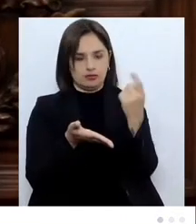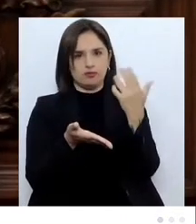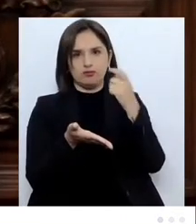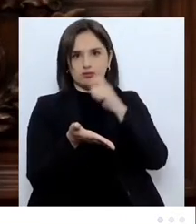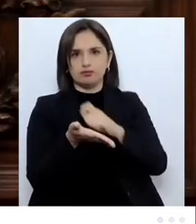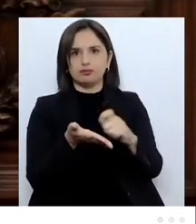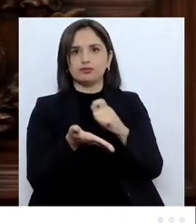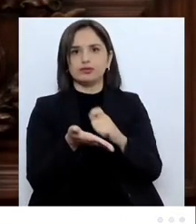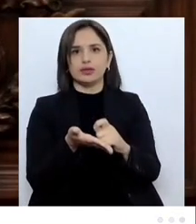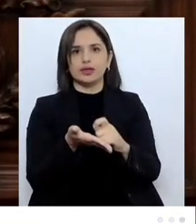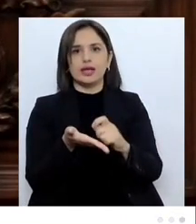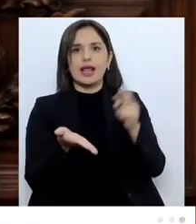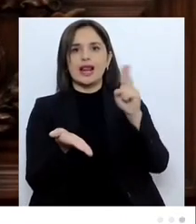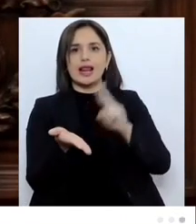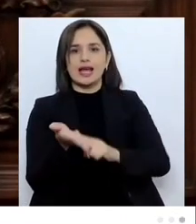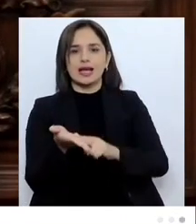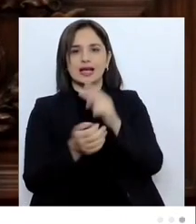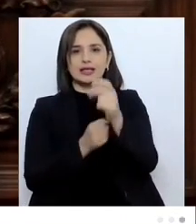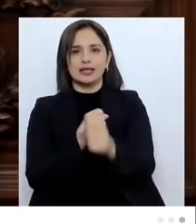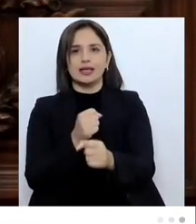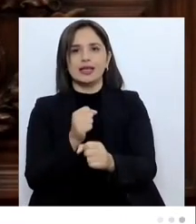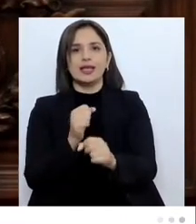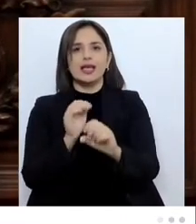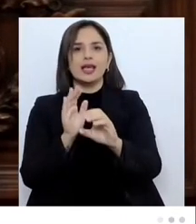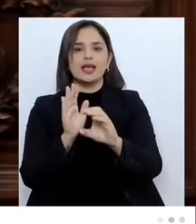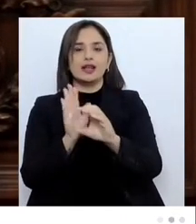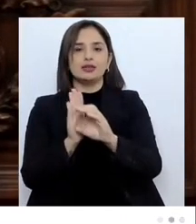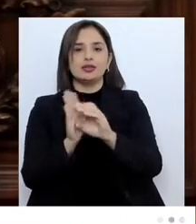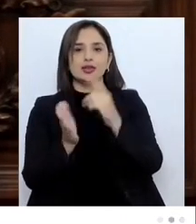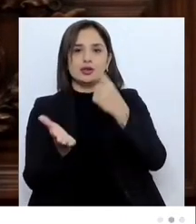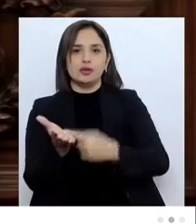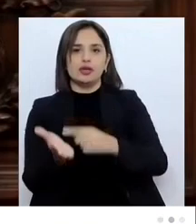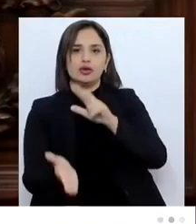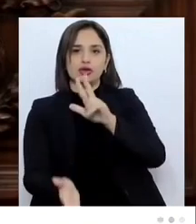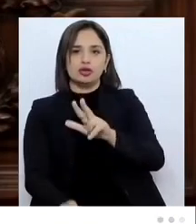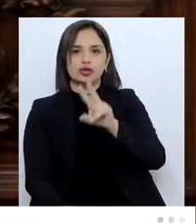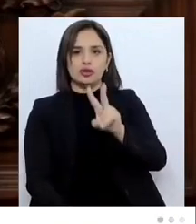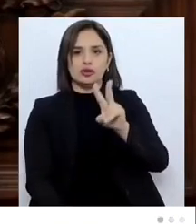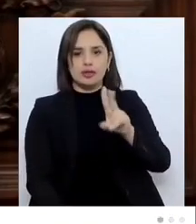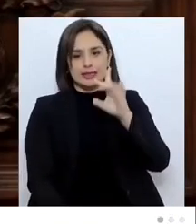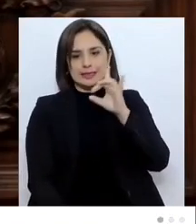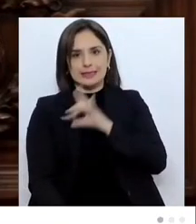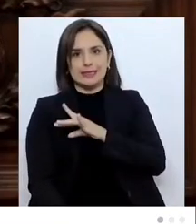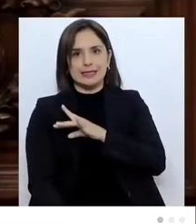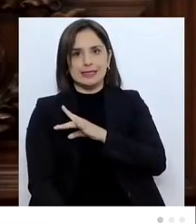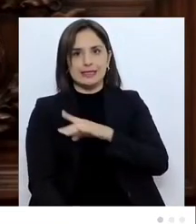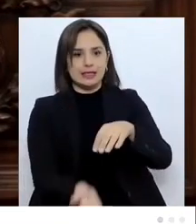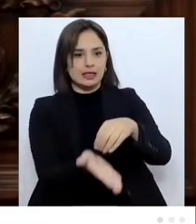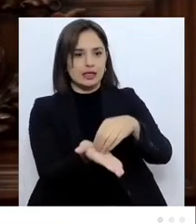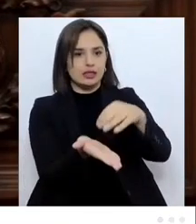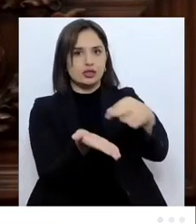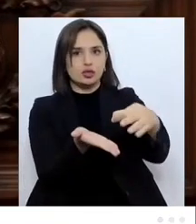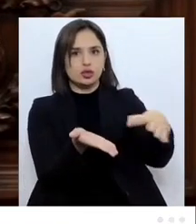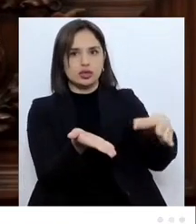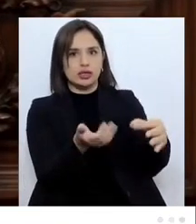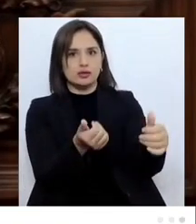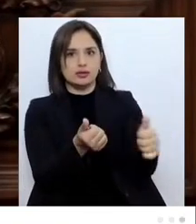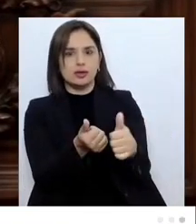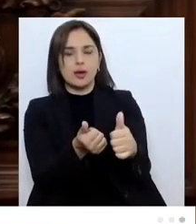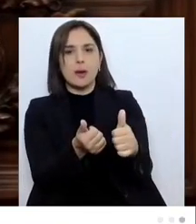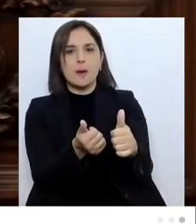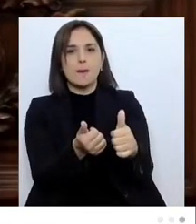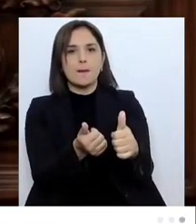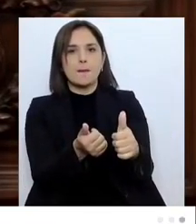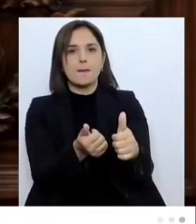la carta de 1822. Chile y sus islas adyacentes forman de hecho y